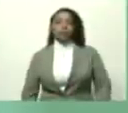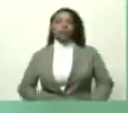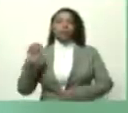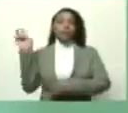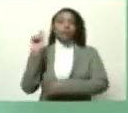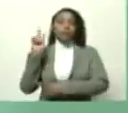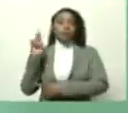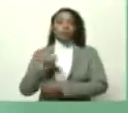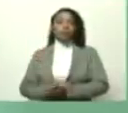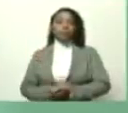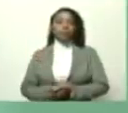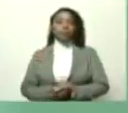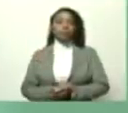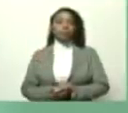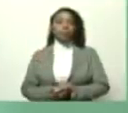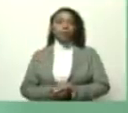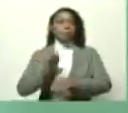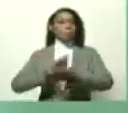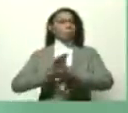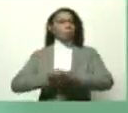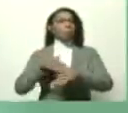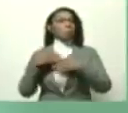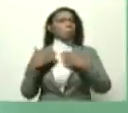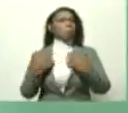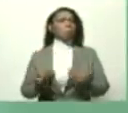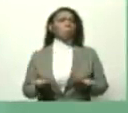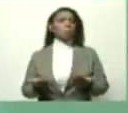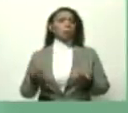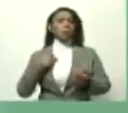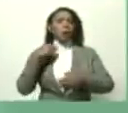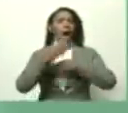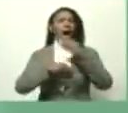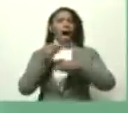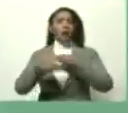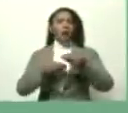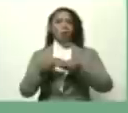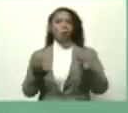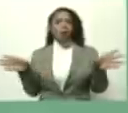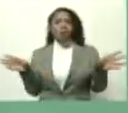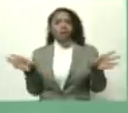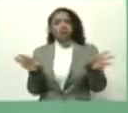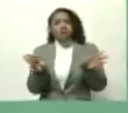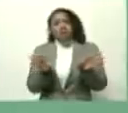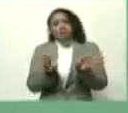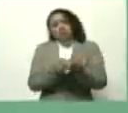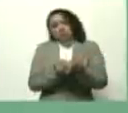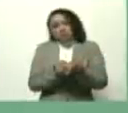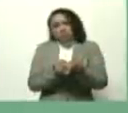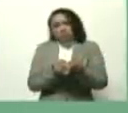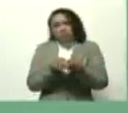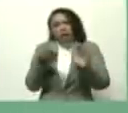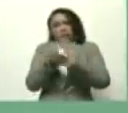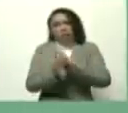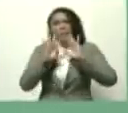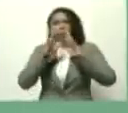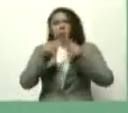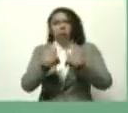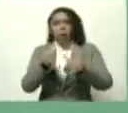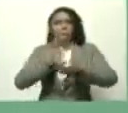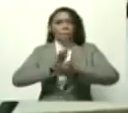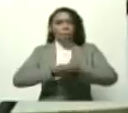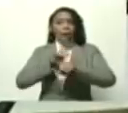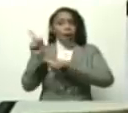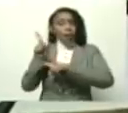Venezuela. ¿Por qué hago este breve recuento con este resumen? Porque todas estas